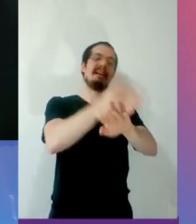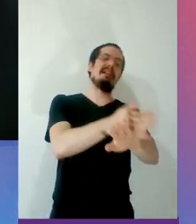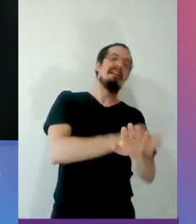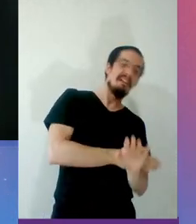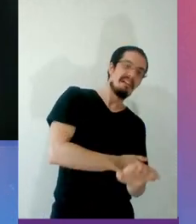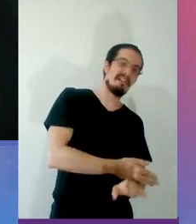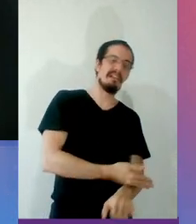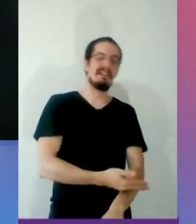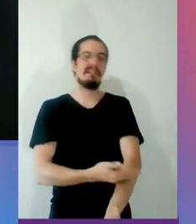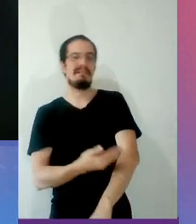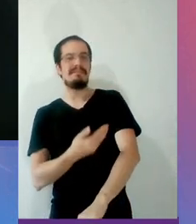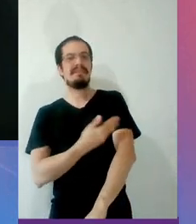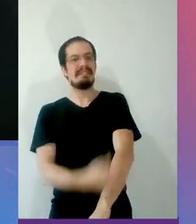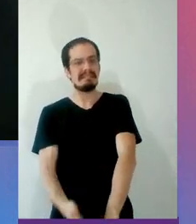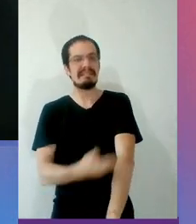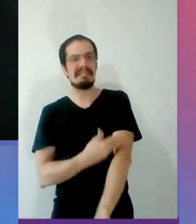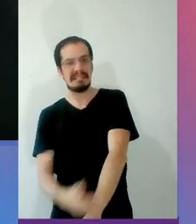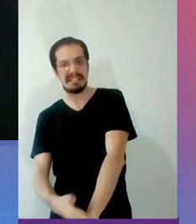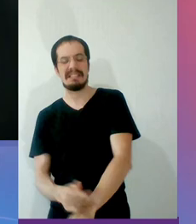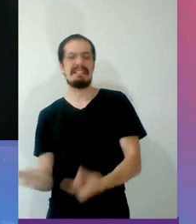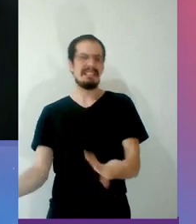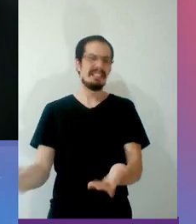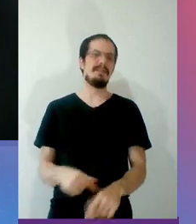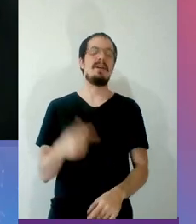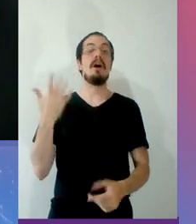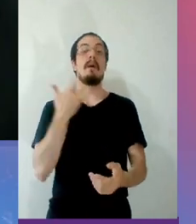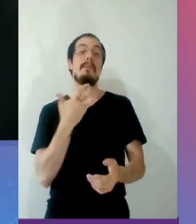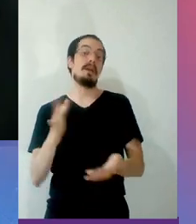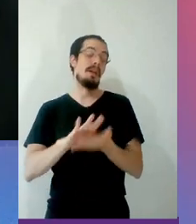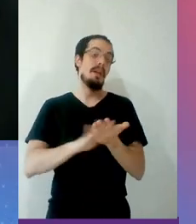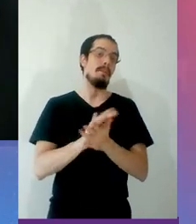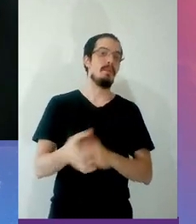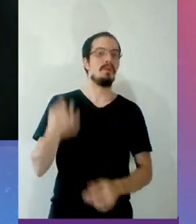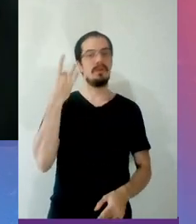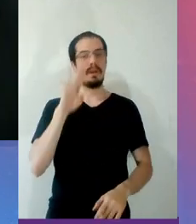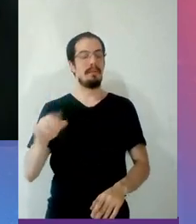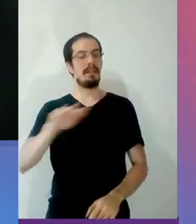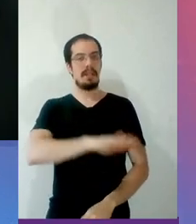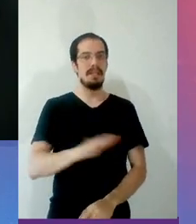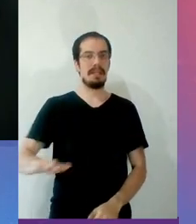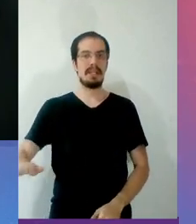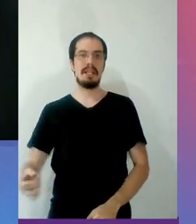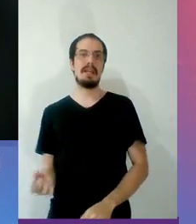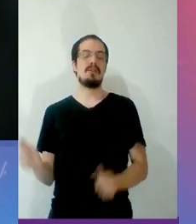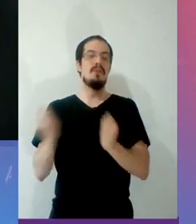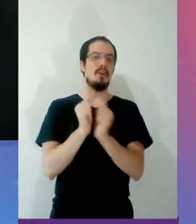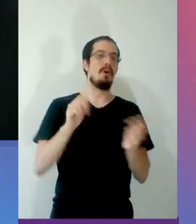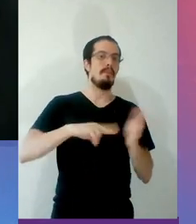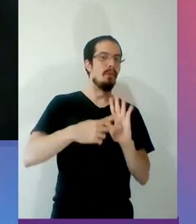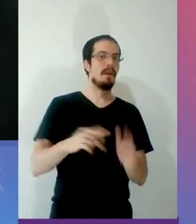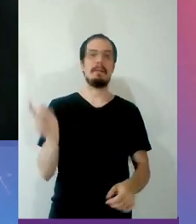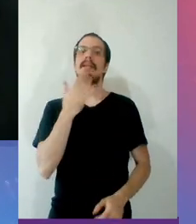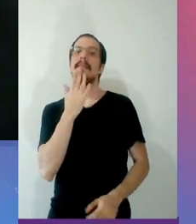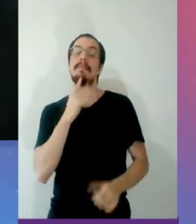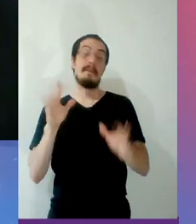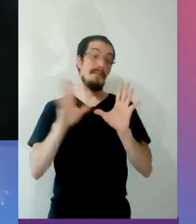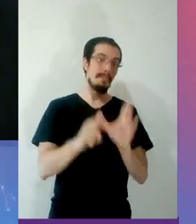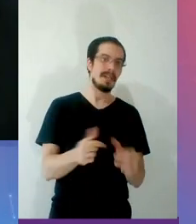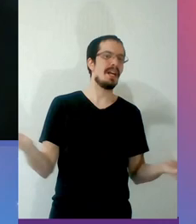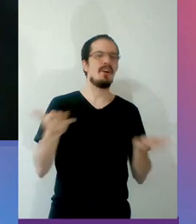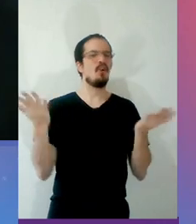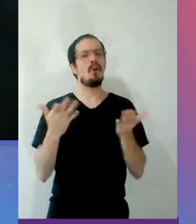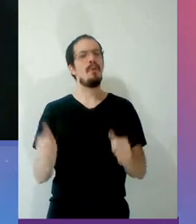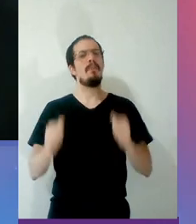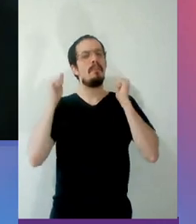problemas, porque no vamos a decir que el niño tiene problemas, si el niño es parte de un contexto, ¿cómo vamos a hacer un aporte real a